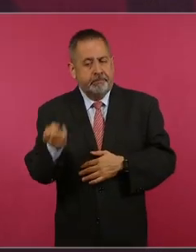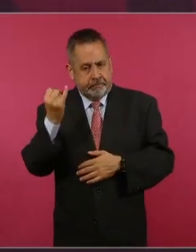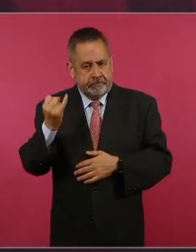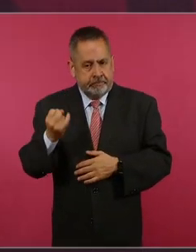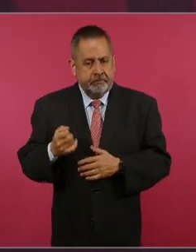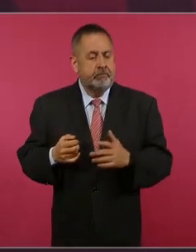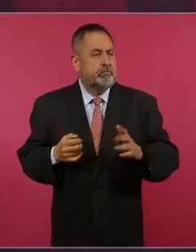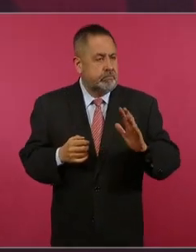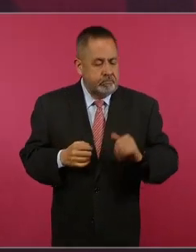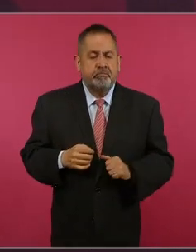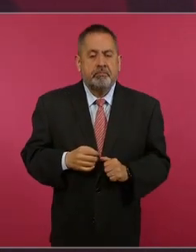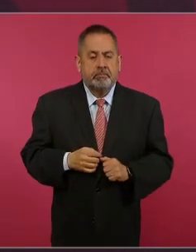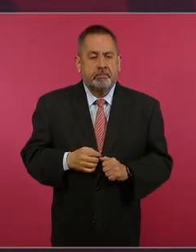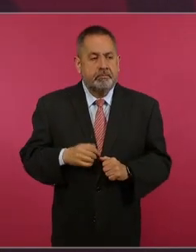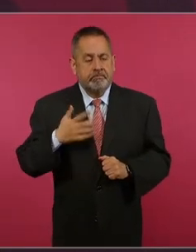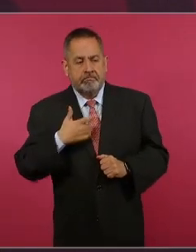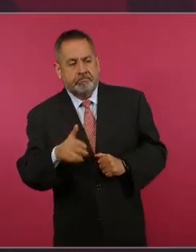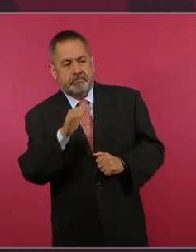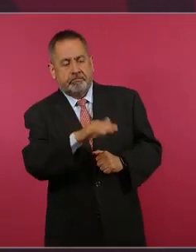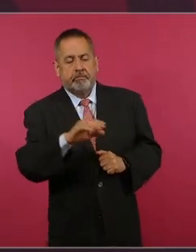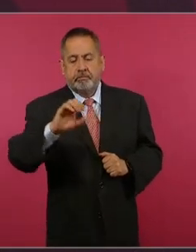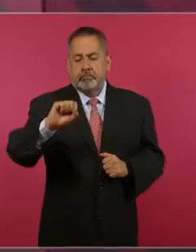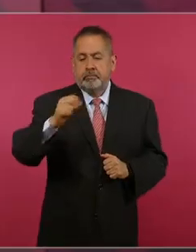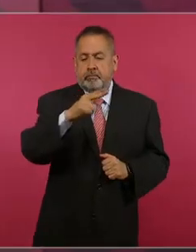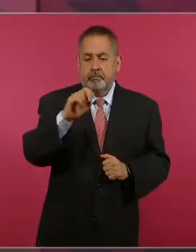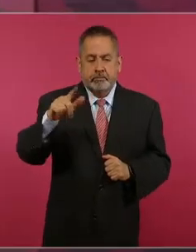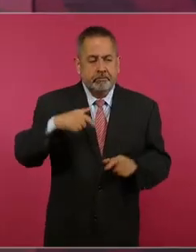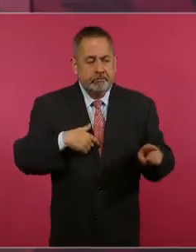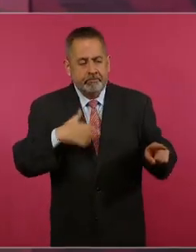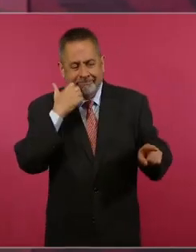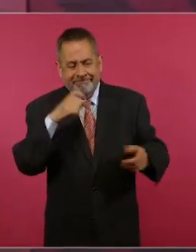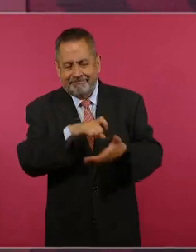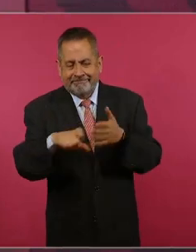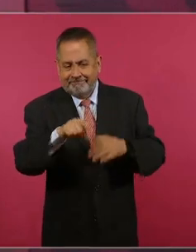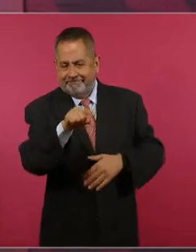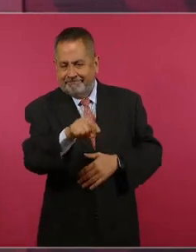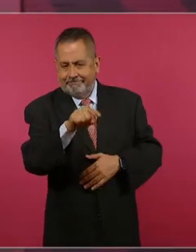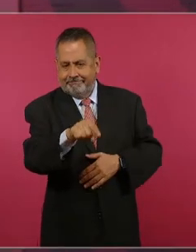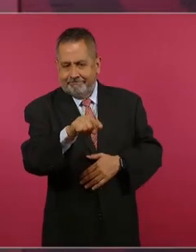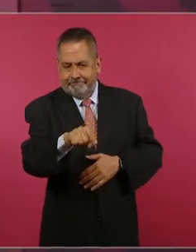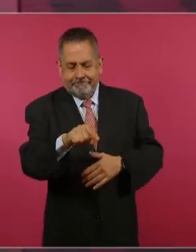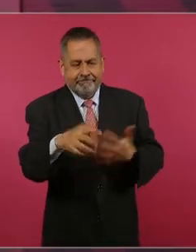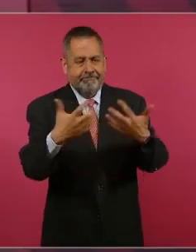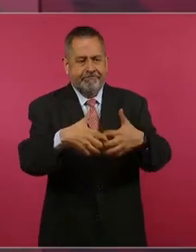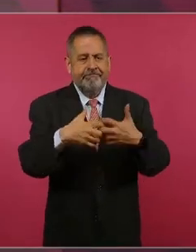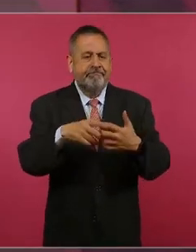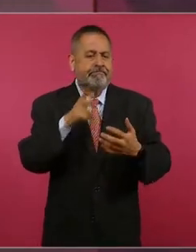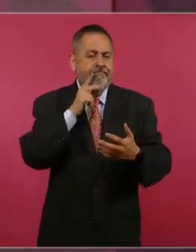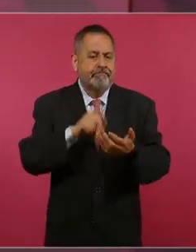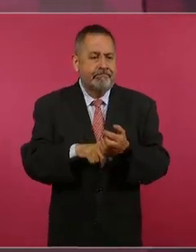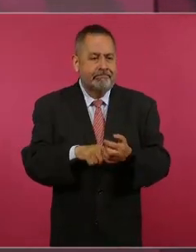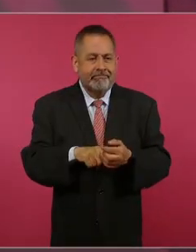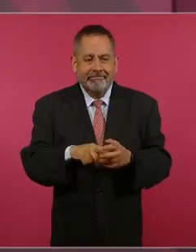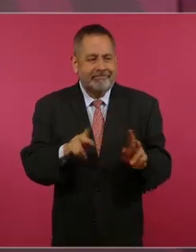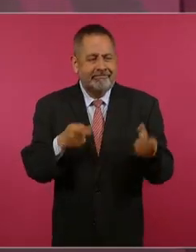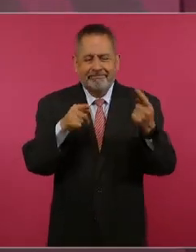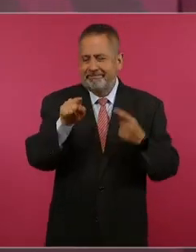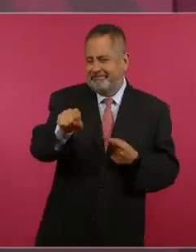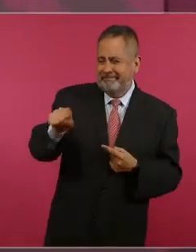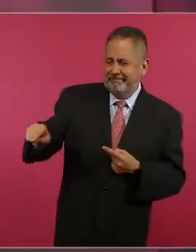Entonces le dijimos a Shell que queríamos comprar una refinería, pero no las que tenía en